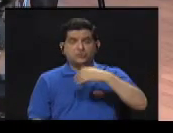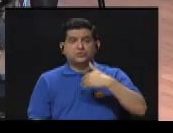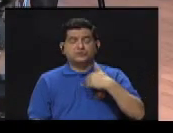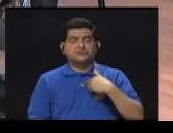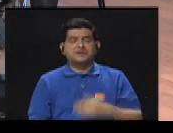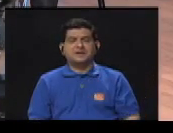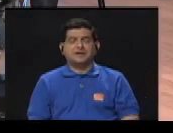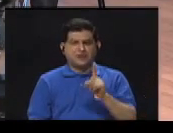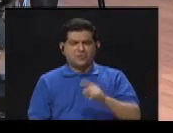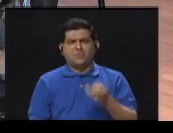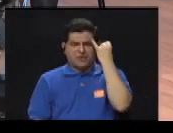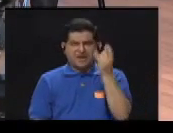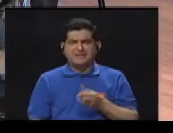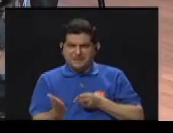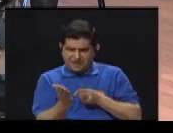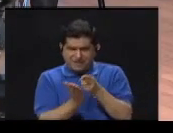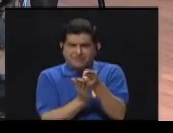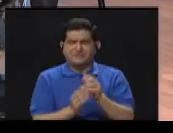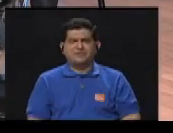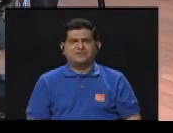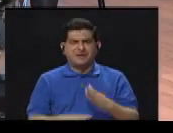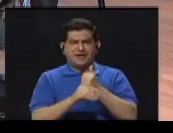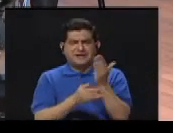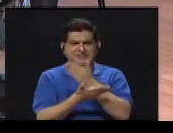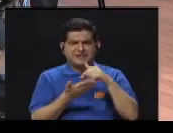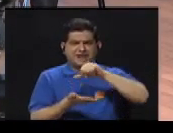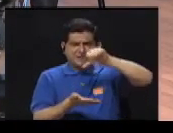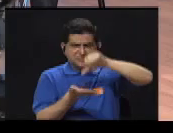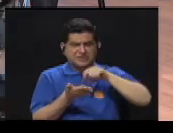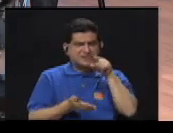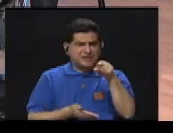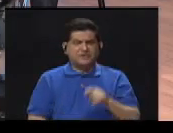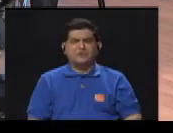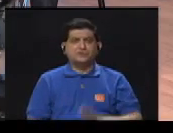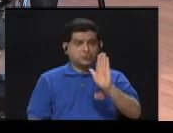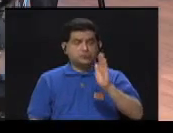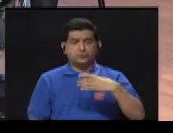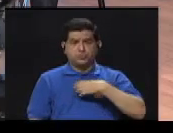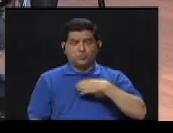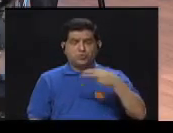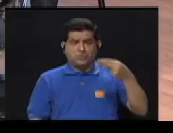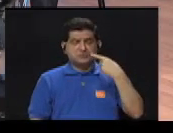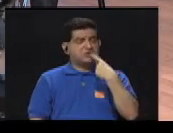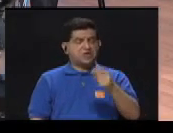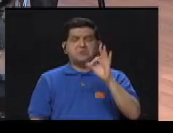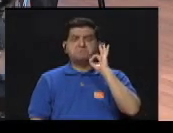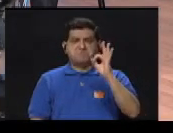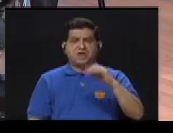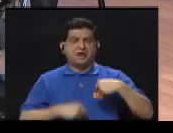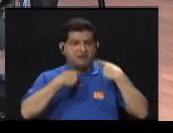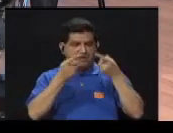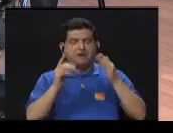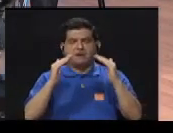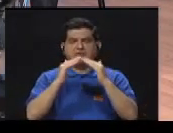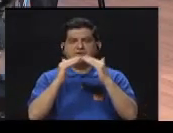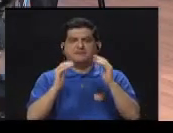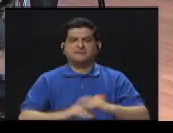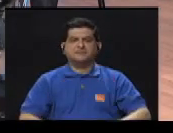teníamos intenciones sinceras de hacer algo centrado en ellos, de contar su historia, nos dijeron, está todo bien. Y fuimos a su